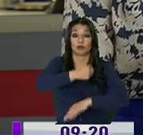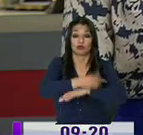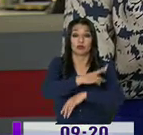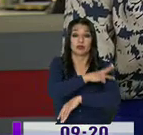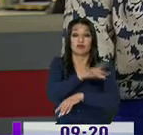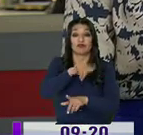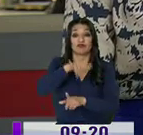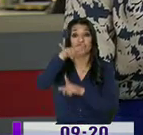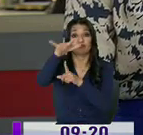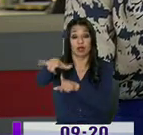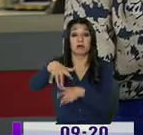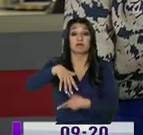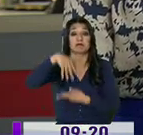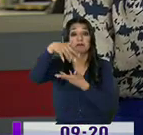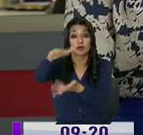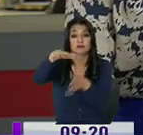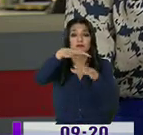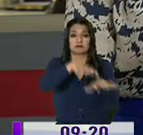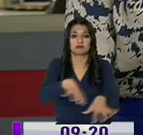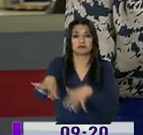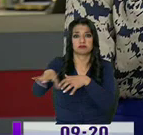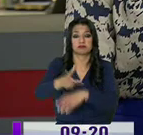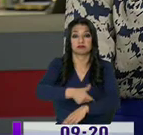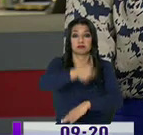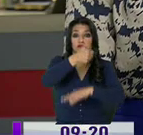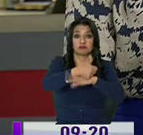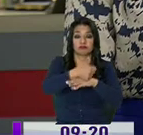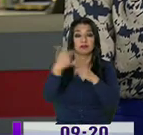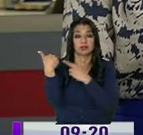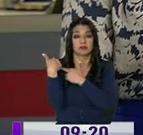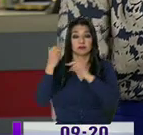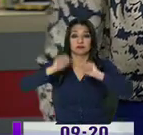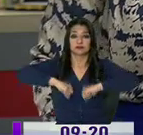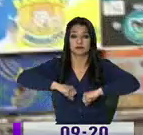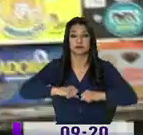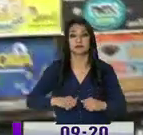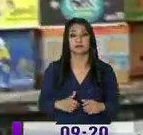envío será coordinado entre las autoridades competentes.